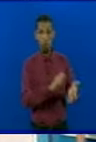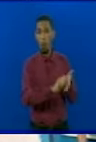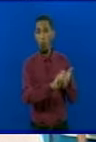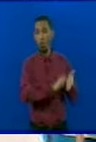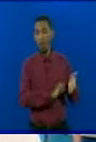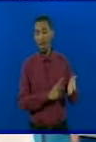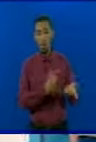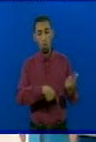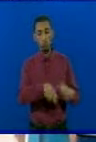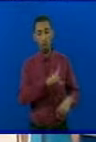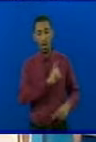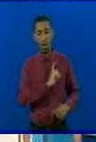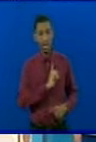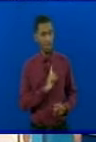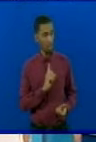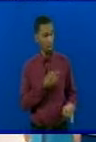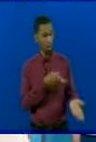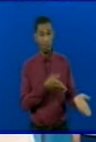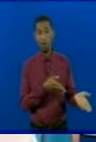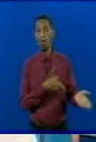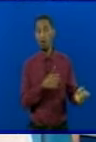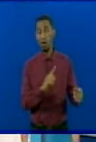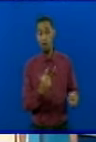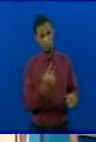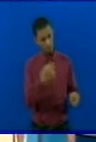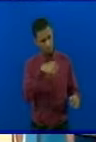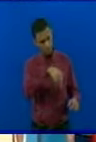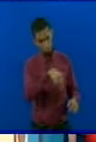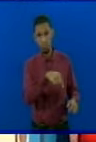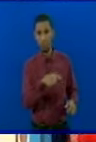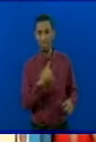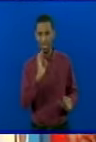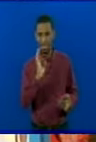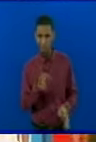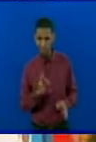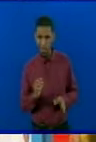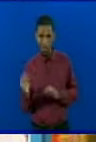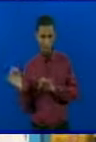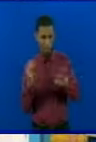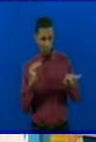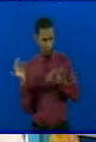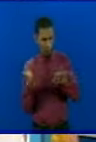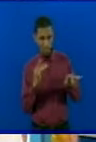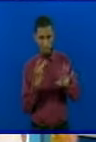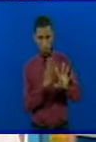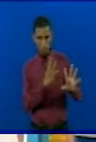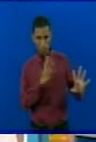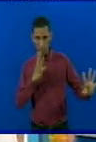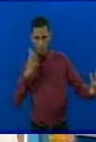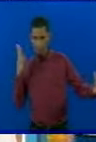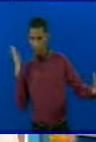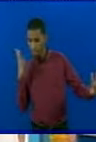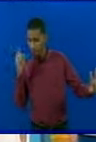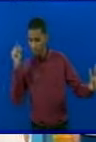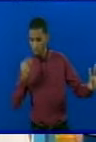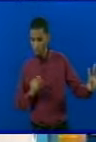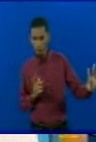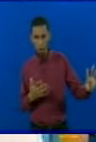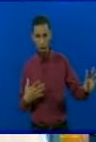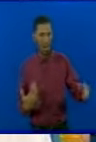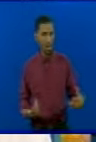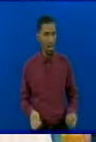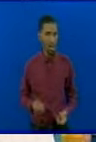de Contramaestre, una de las más céntricas, por cierto, a donde acude cada día una gran cantidad de personas a recibir los servicios del